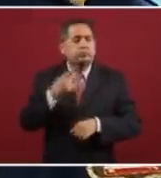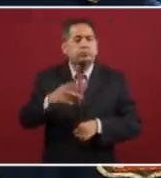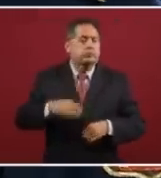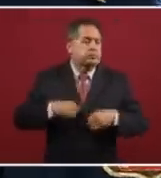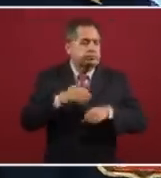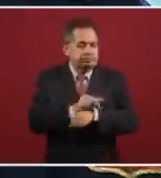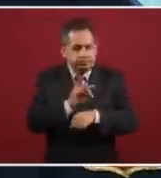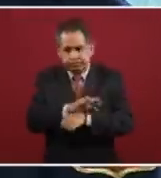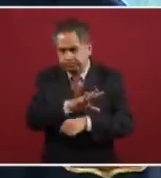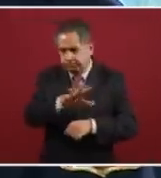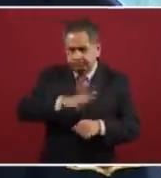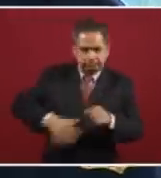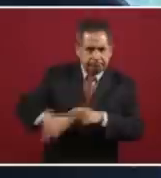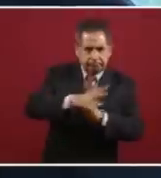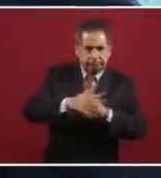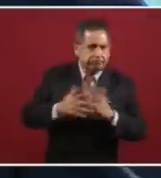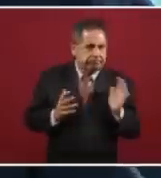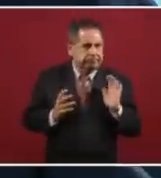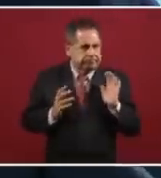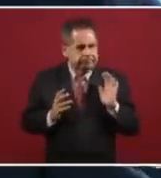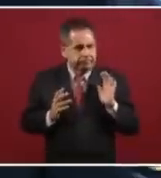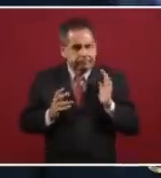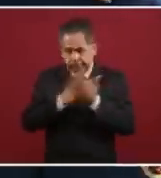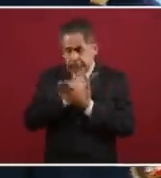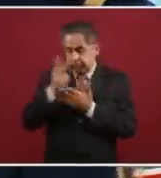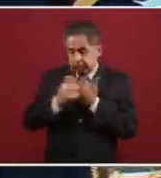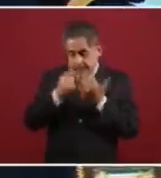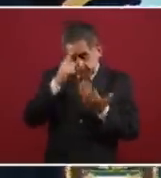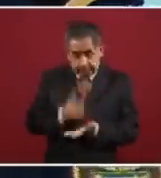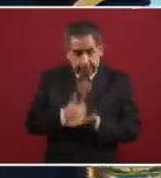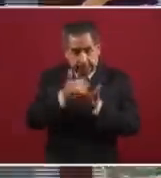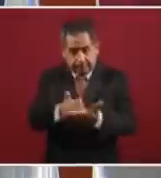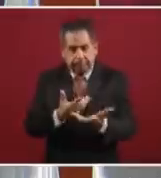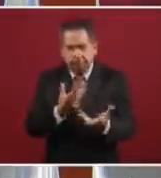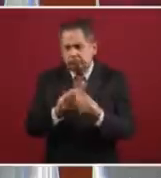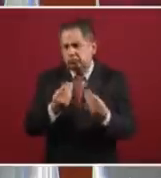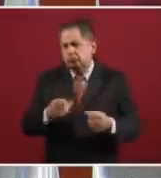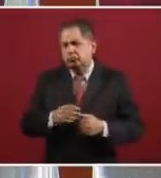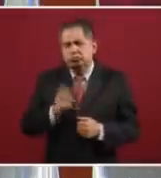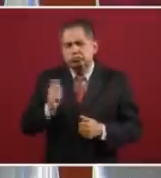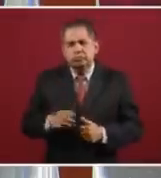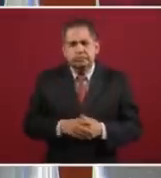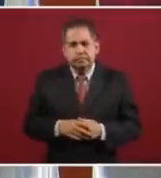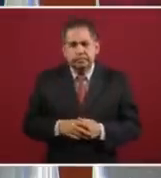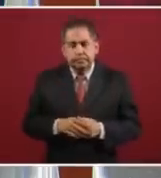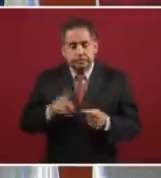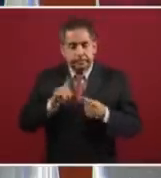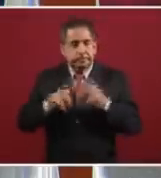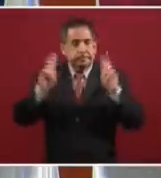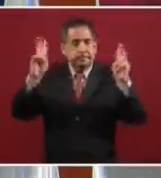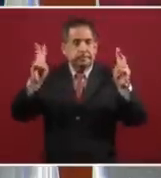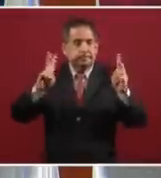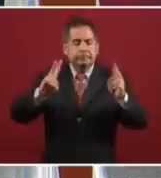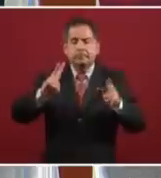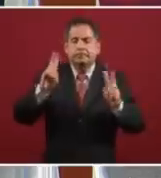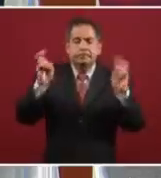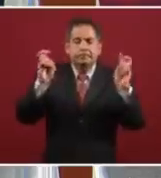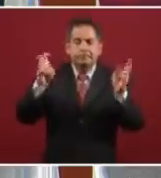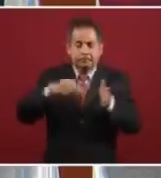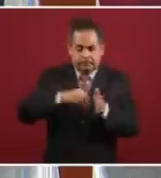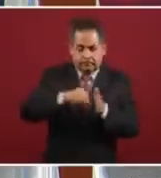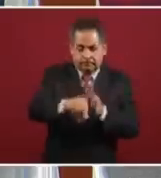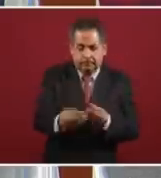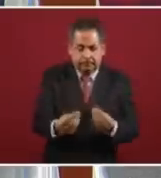ambiente, todos los proyectos que lleven precisamente a esta parte. Y de aquí tenemos el primero, el Sembrando Vida, en donde